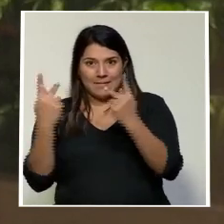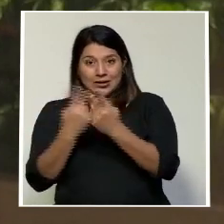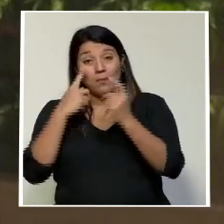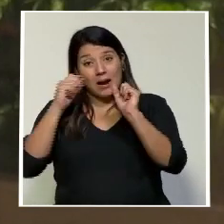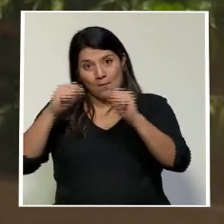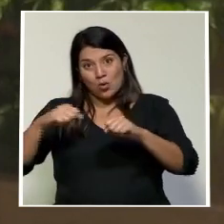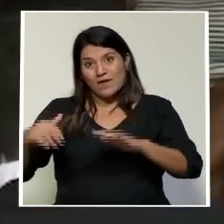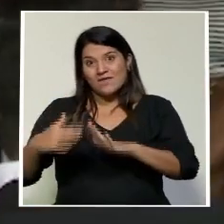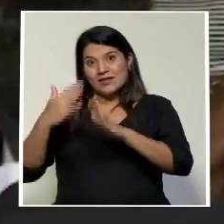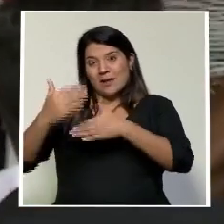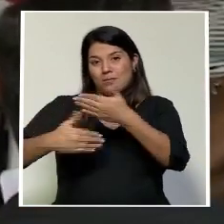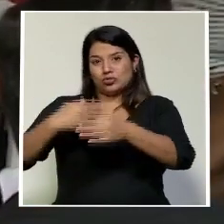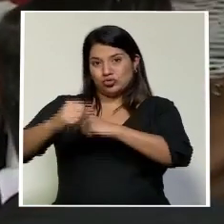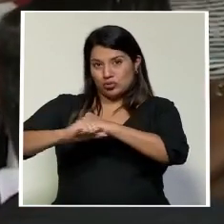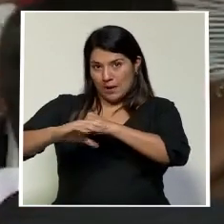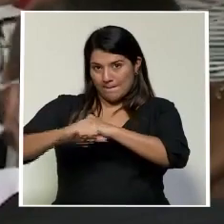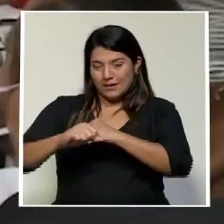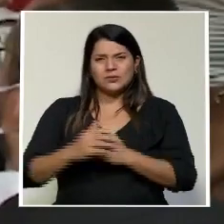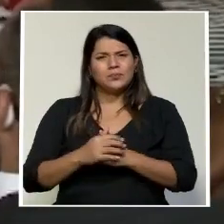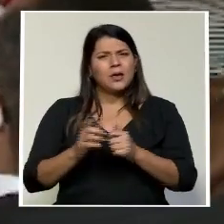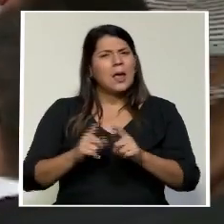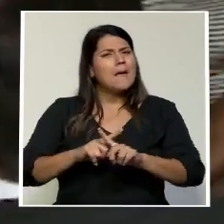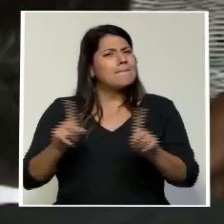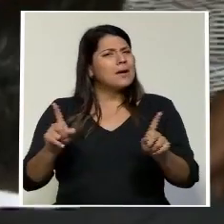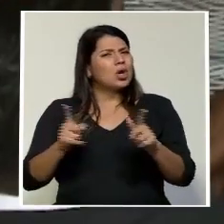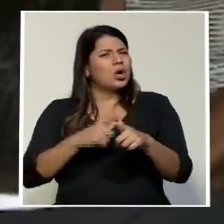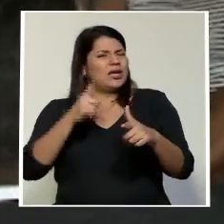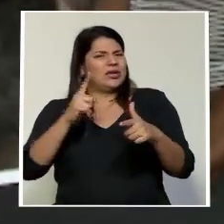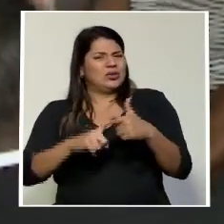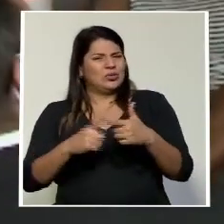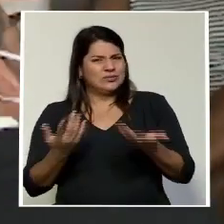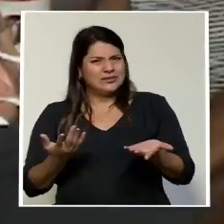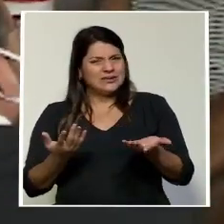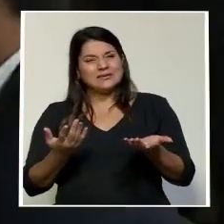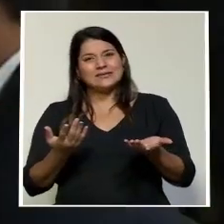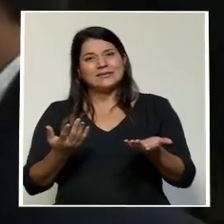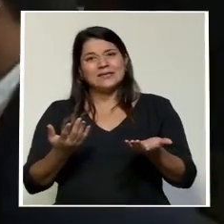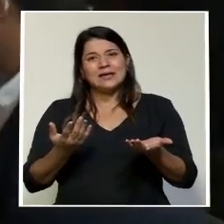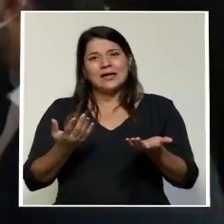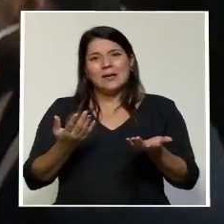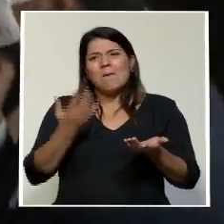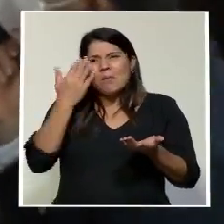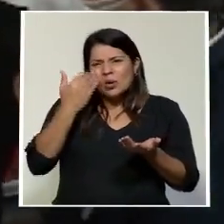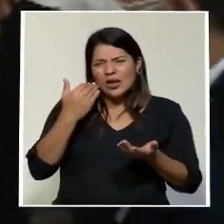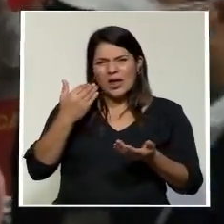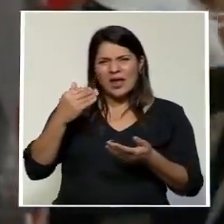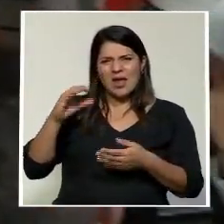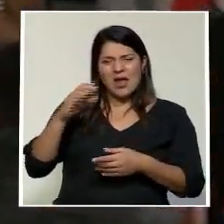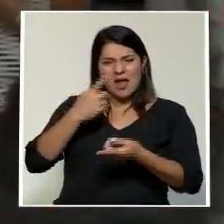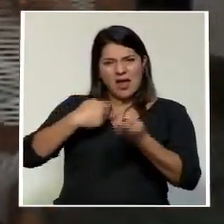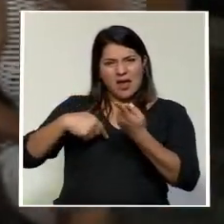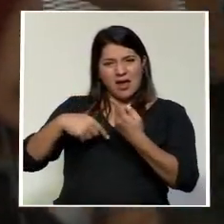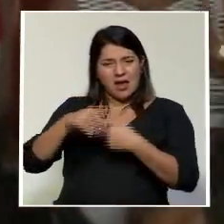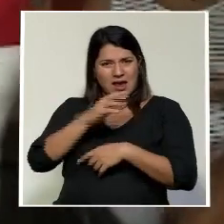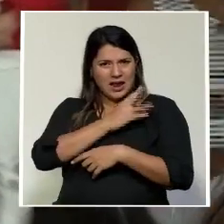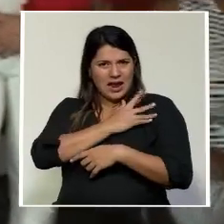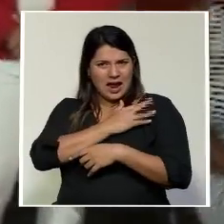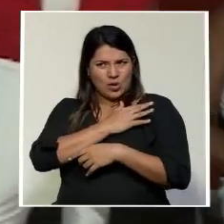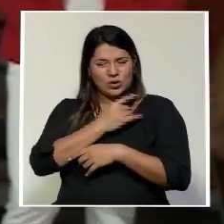la campaña que viene. Pero, ¿entonces a qué se deben los señalamientos de la tendencia de Hidalgo? Porque usted cree que doña Carolina está